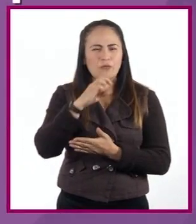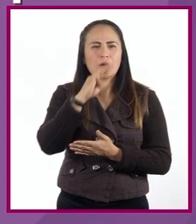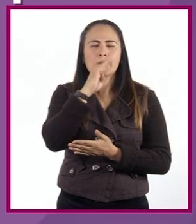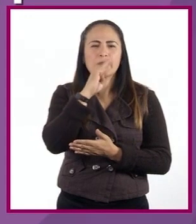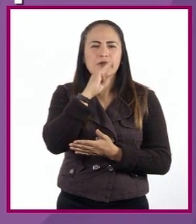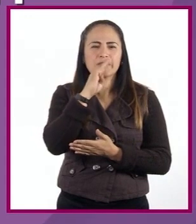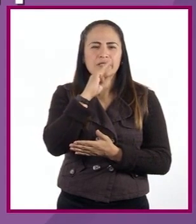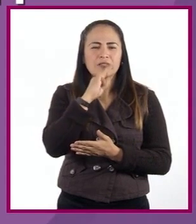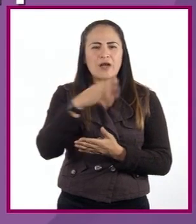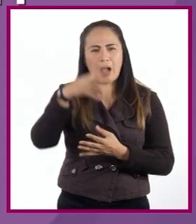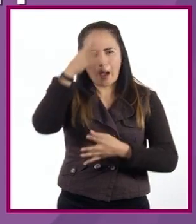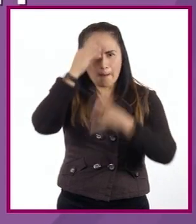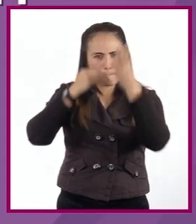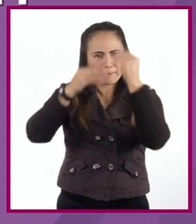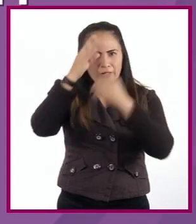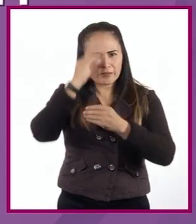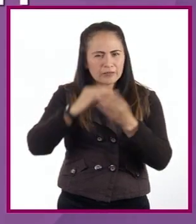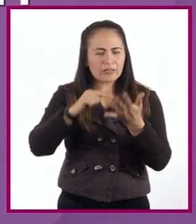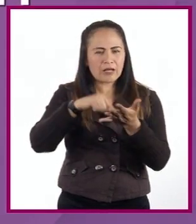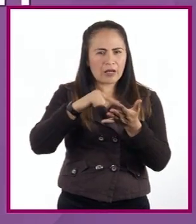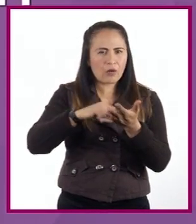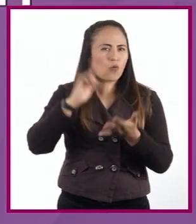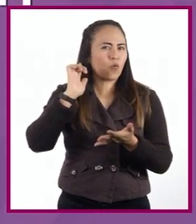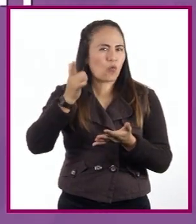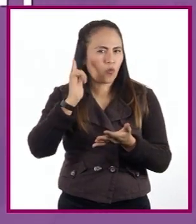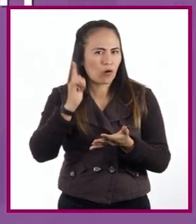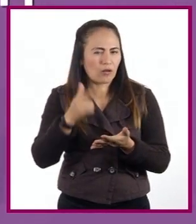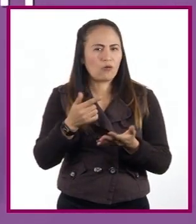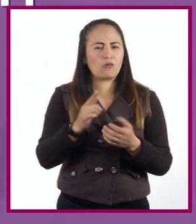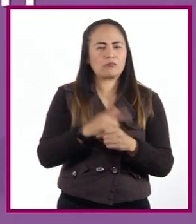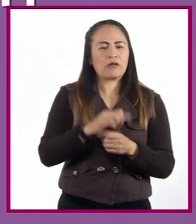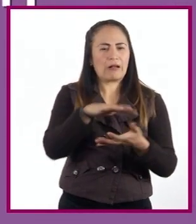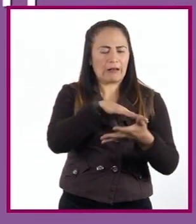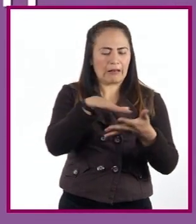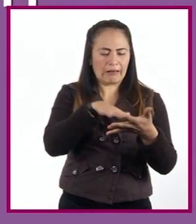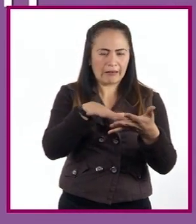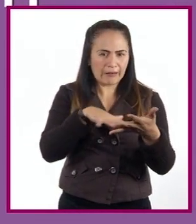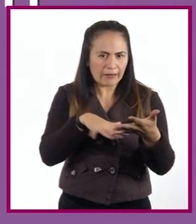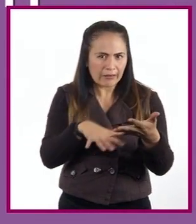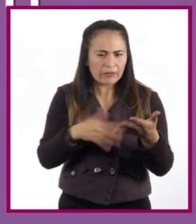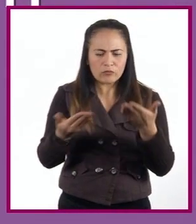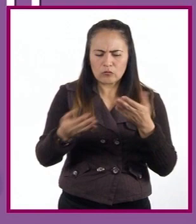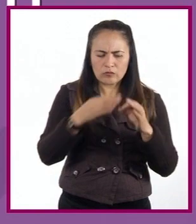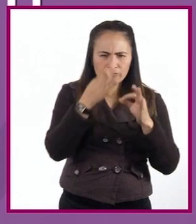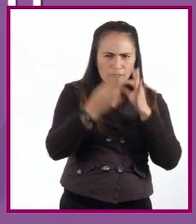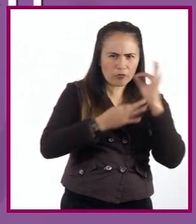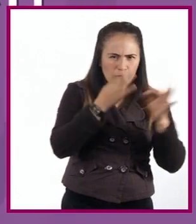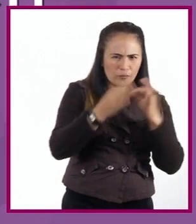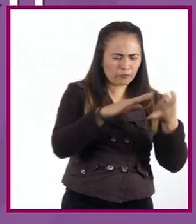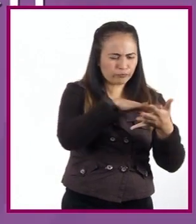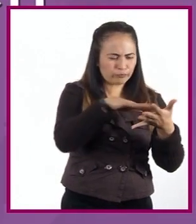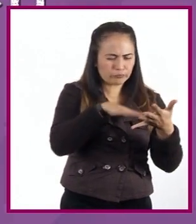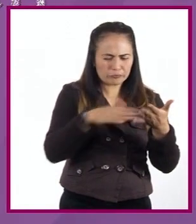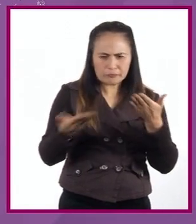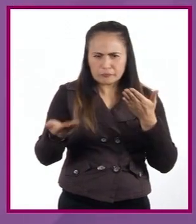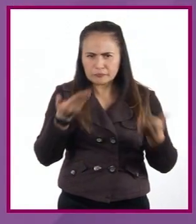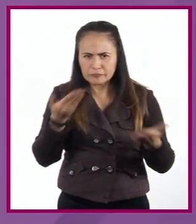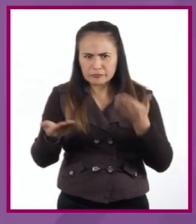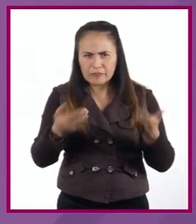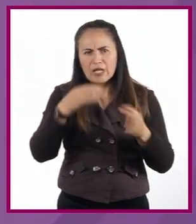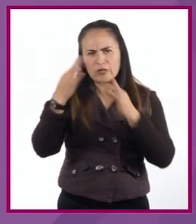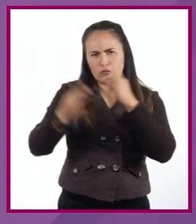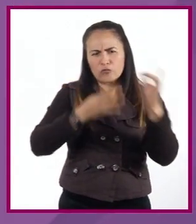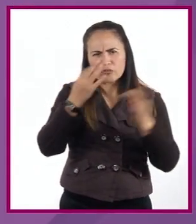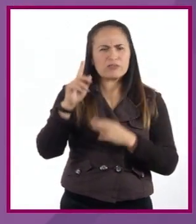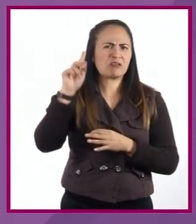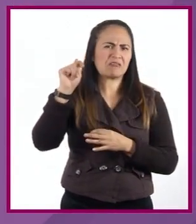El aprendizaje esperado. Lee y compara notas informativas sobre una noticia que se publican en